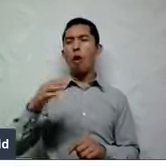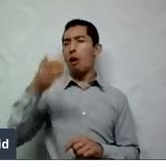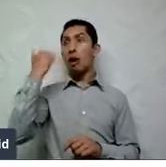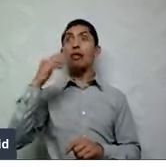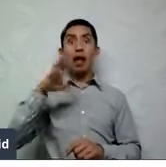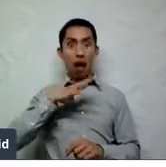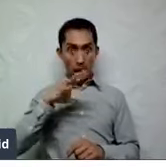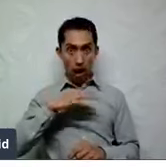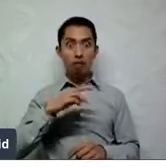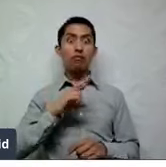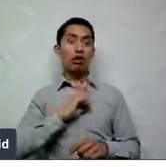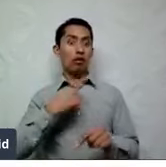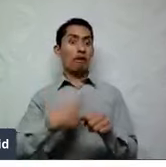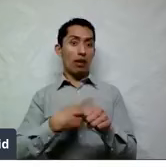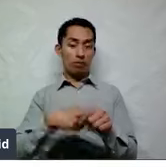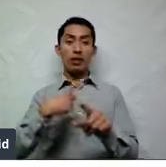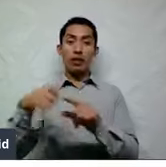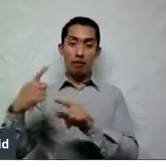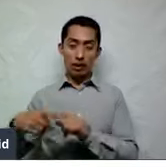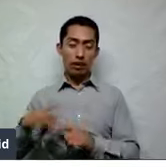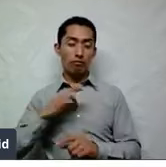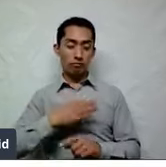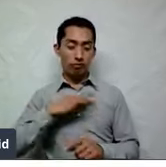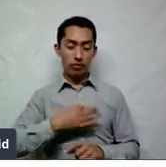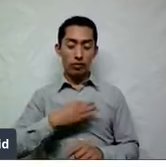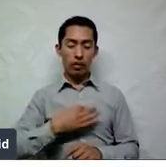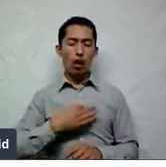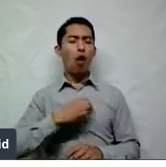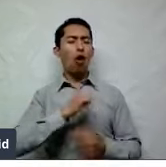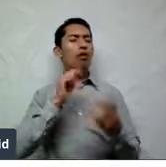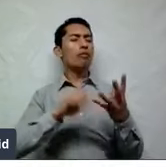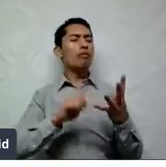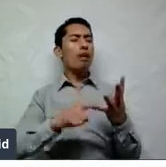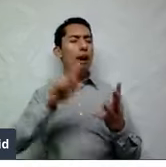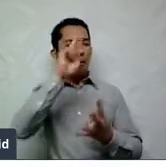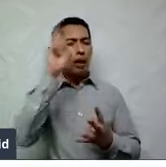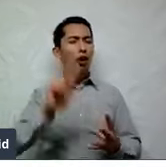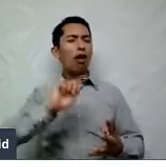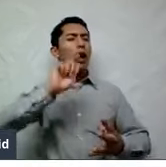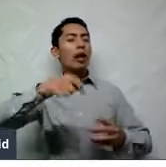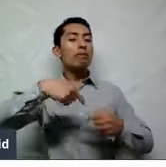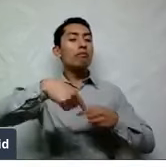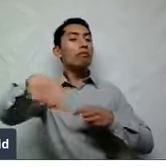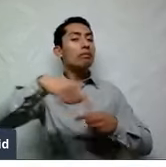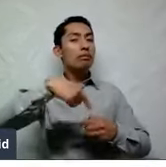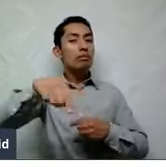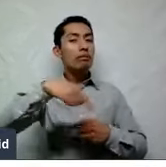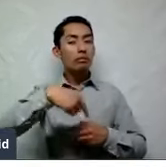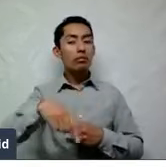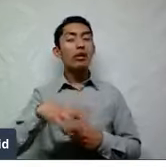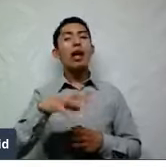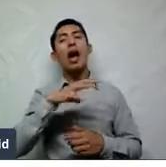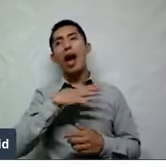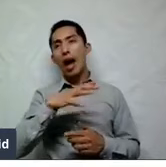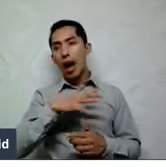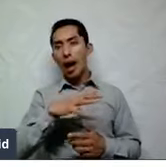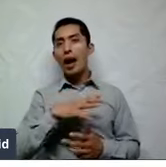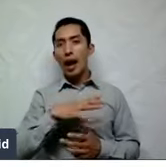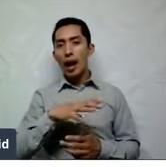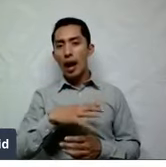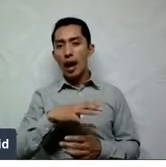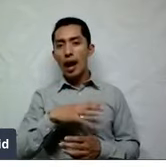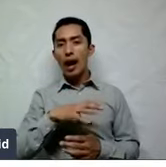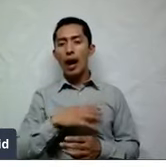tienen. Otro factor que incrementa esta situación es la presencia de una